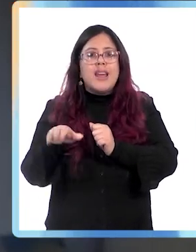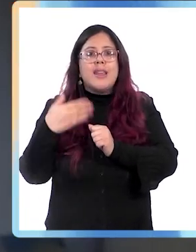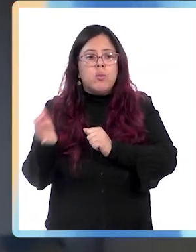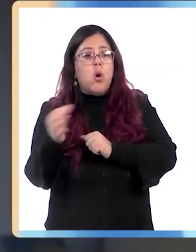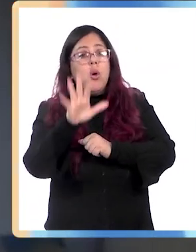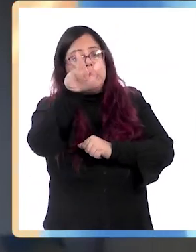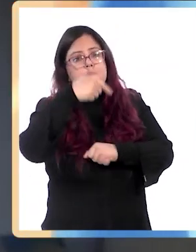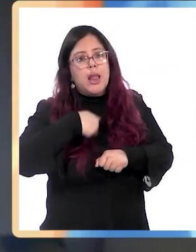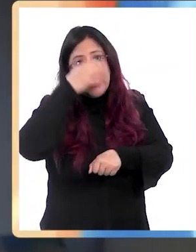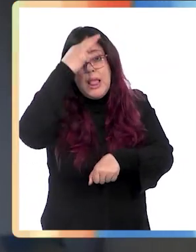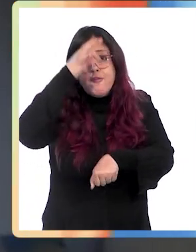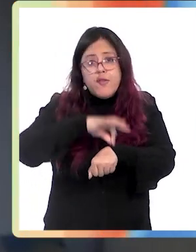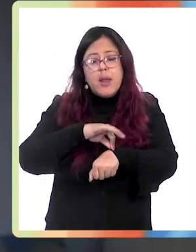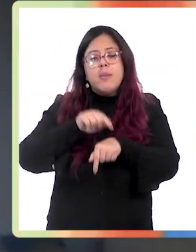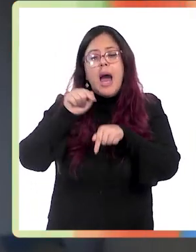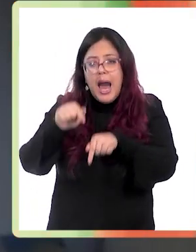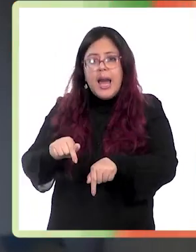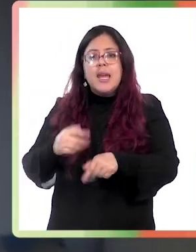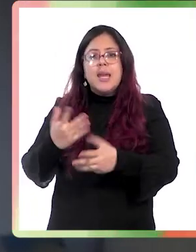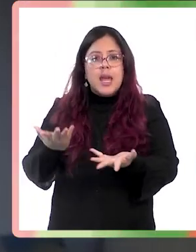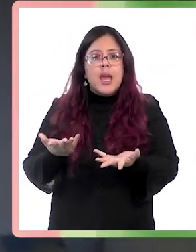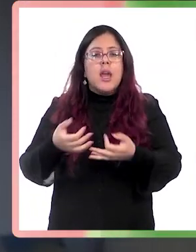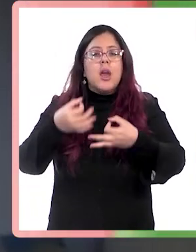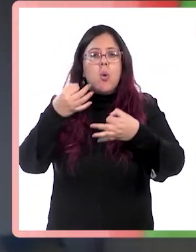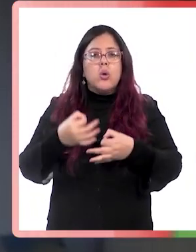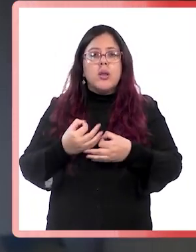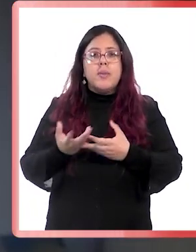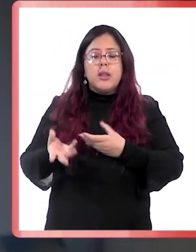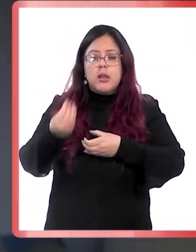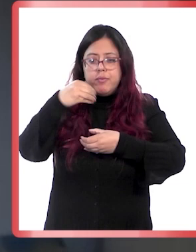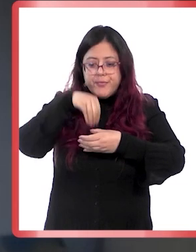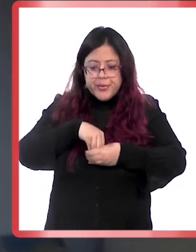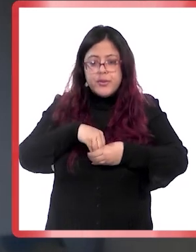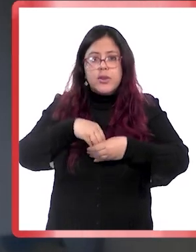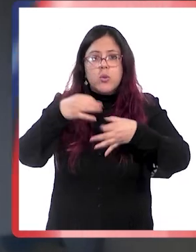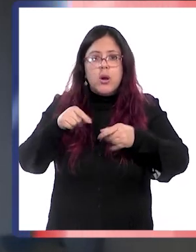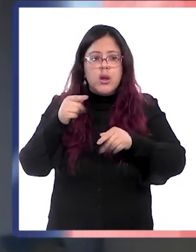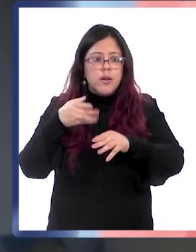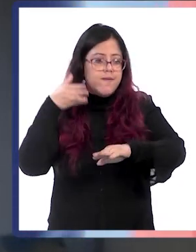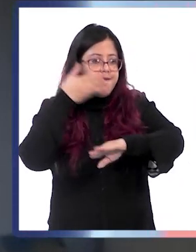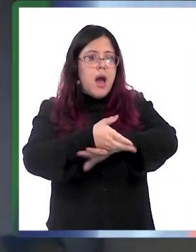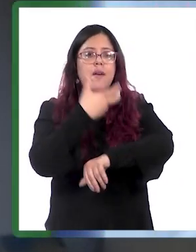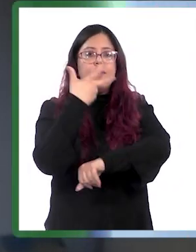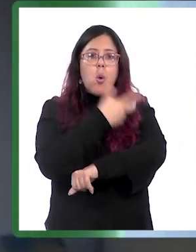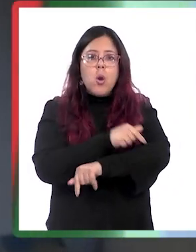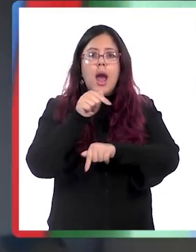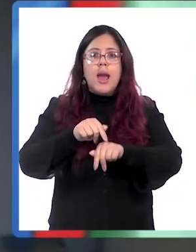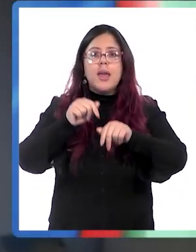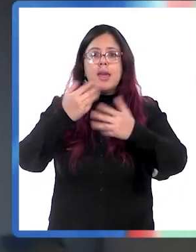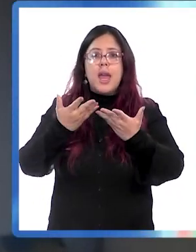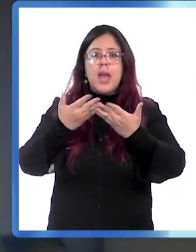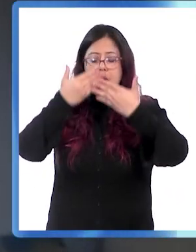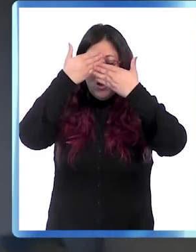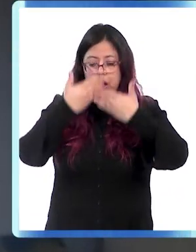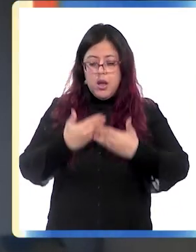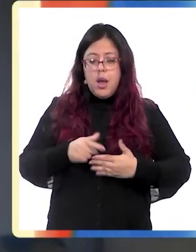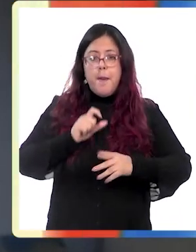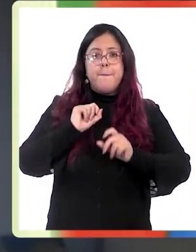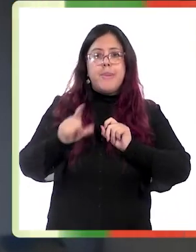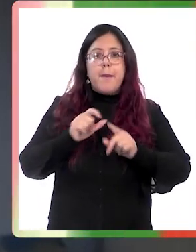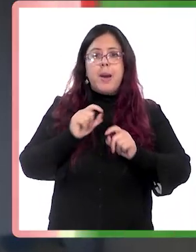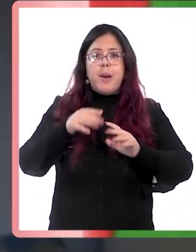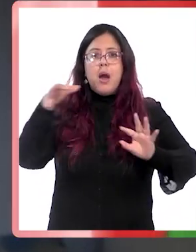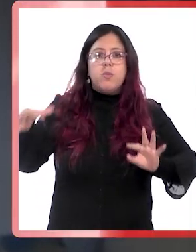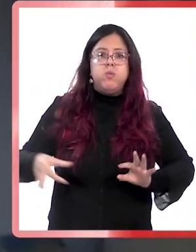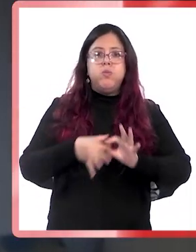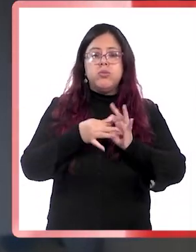está infectada. En ese minuto no está en periodo de incubación, y si en ese mismo minuto se vacuna, los anticuerpos llegan como al mismo momento que la enfermedad y